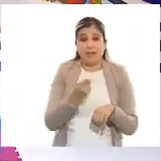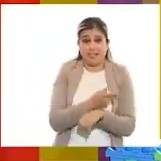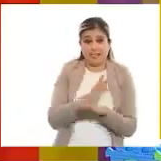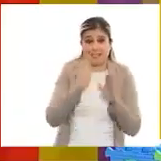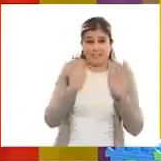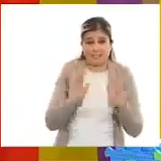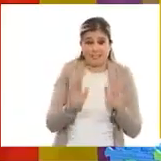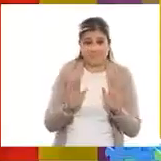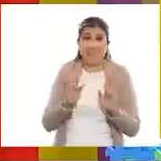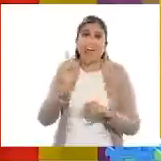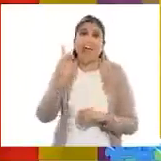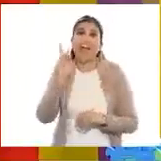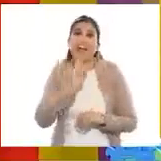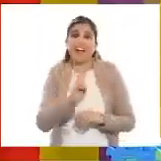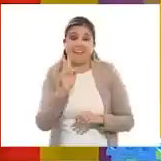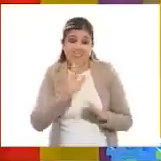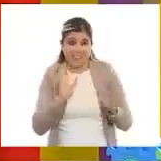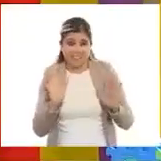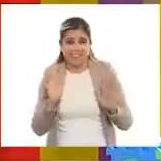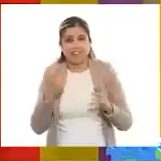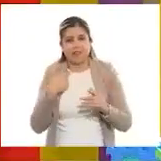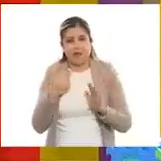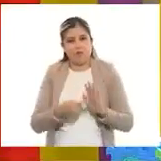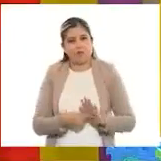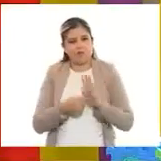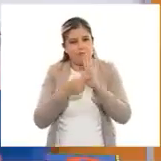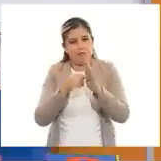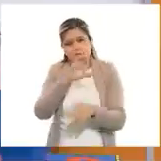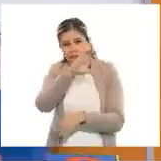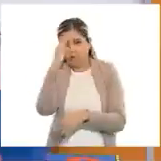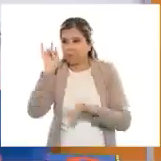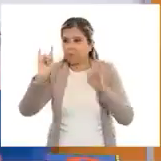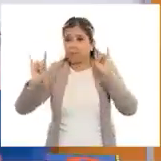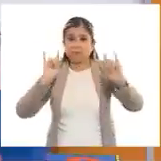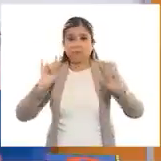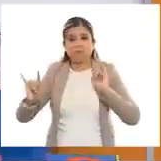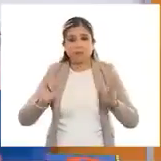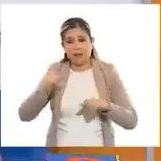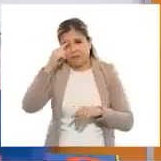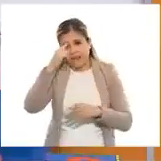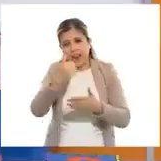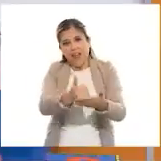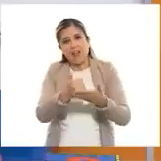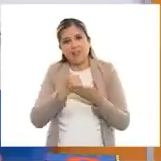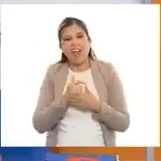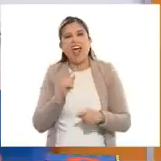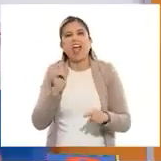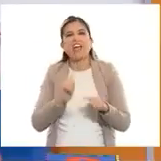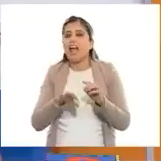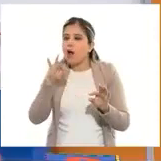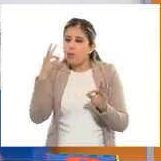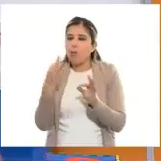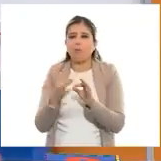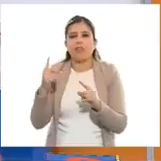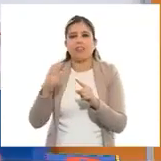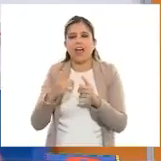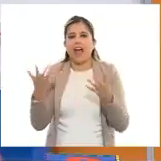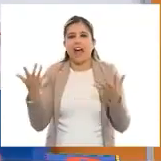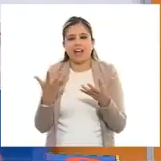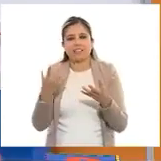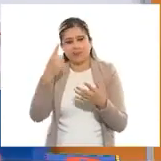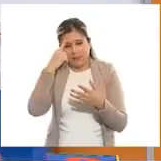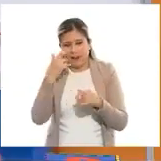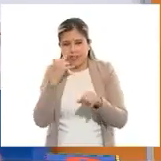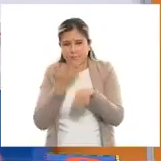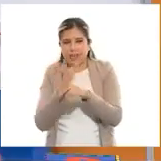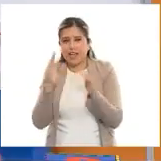Vamos a ver qué fue. A ver. Les traje algunas evidencias para que puedan ayudarme a ver quién cumplió con sus tareas. Pero